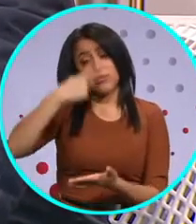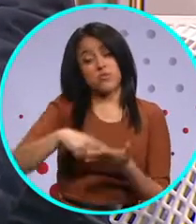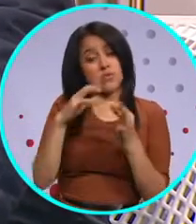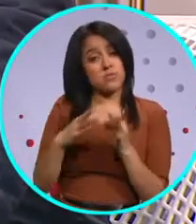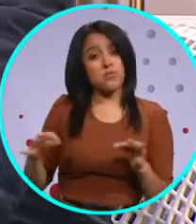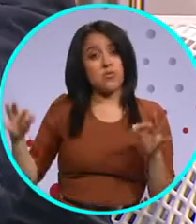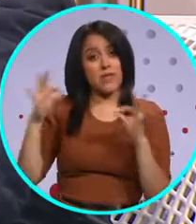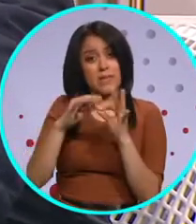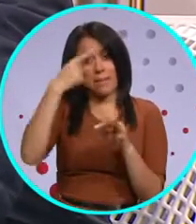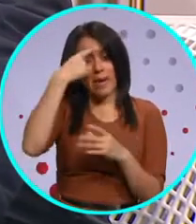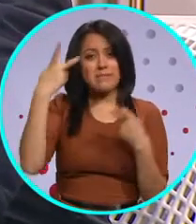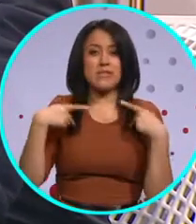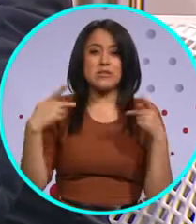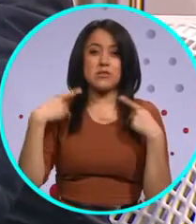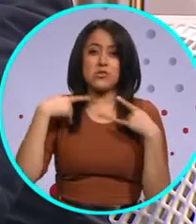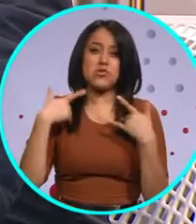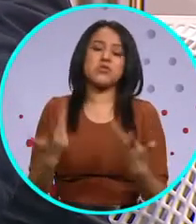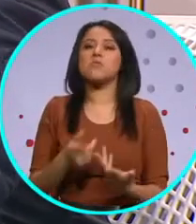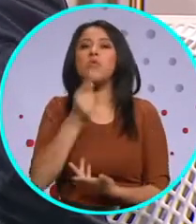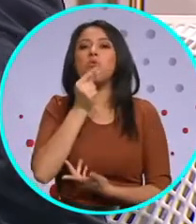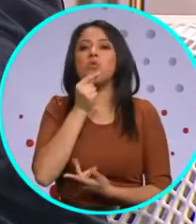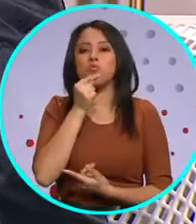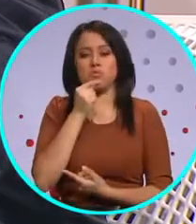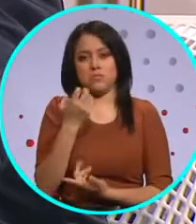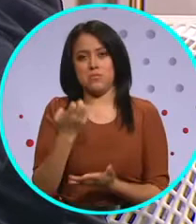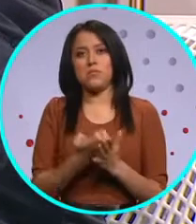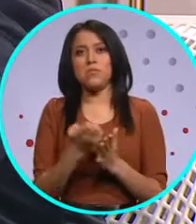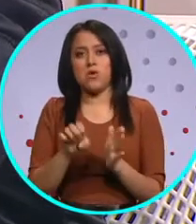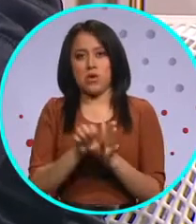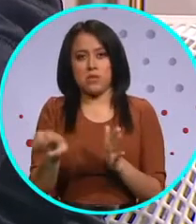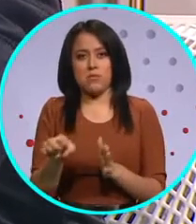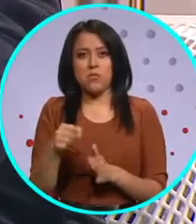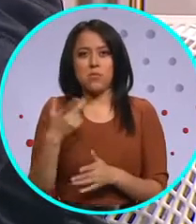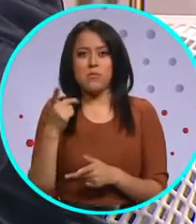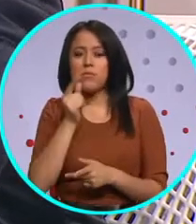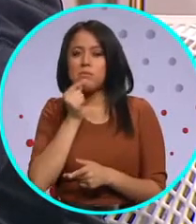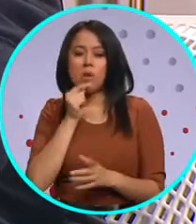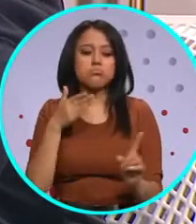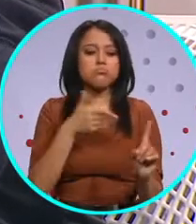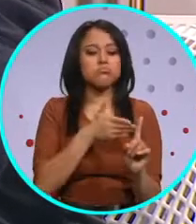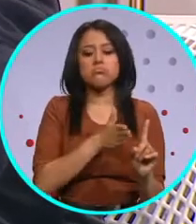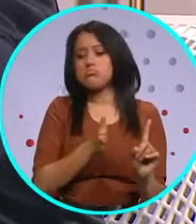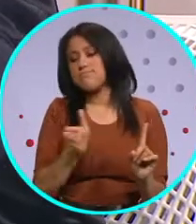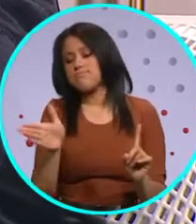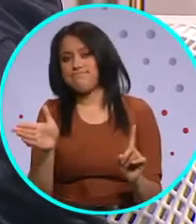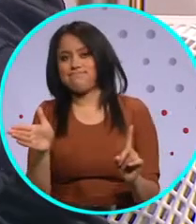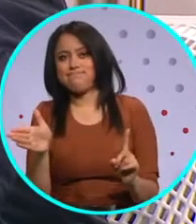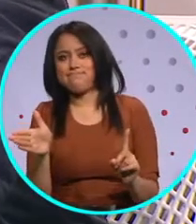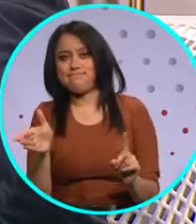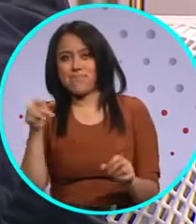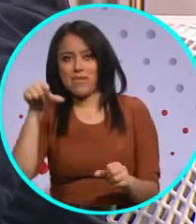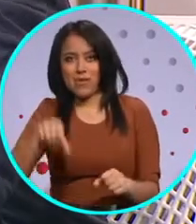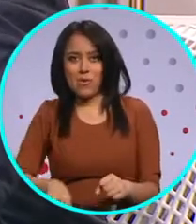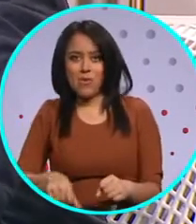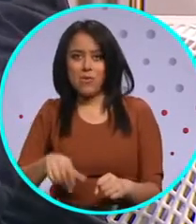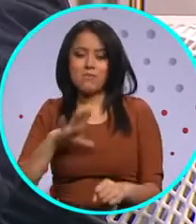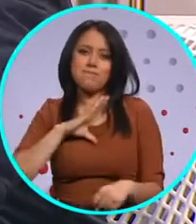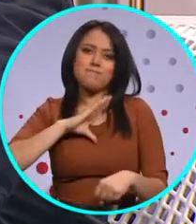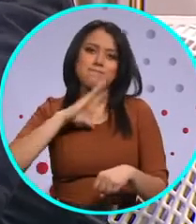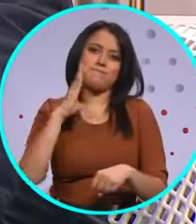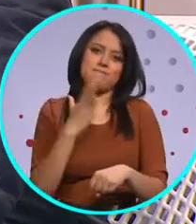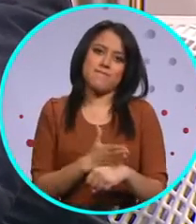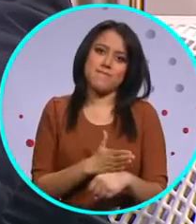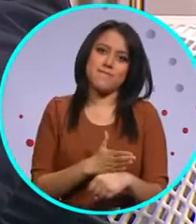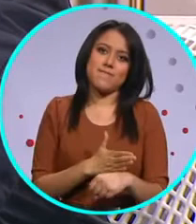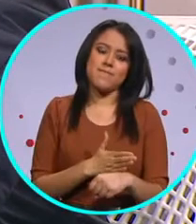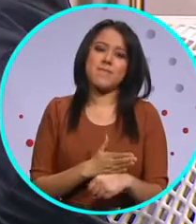vocación de un servidor público como es el elemento policiaco aquel que se desvía en sus objetivos vamos a ver muy contundentes hoy llevamos ya sancionados a cerca